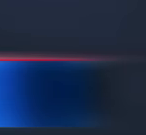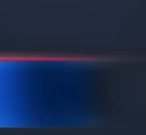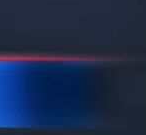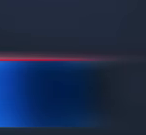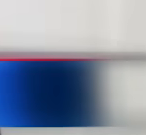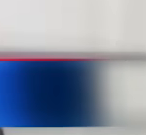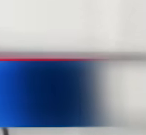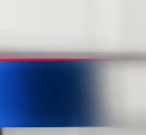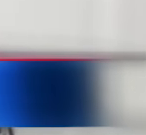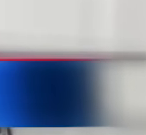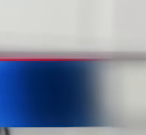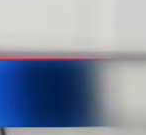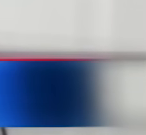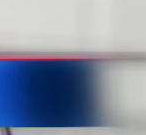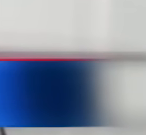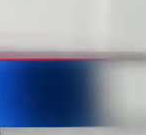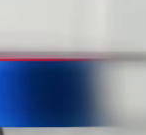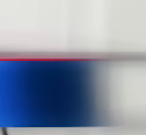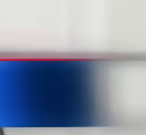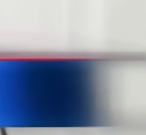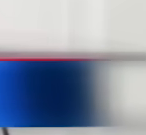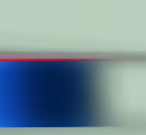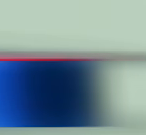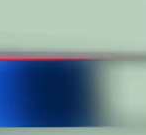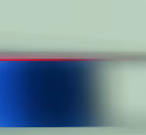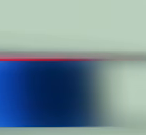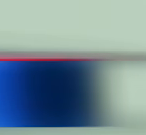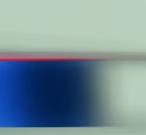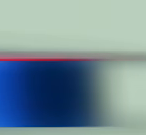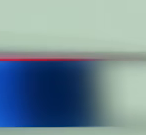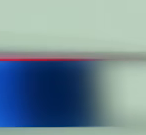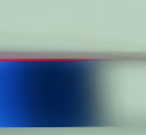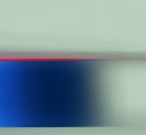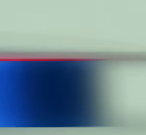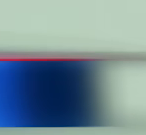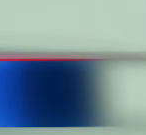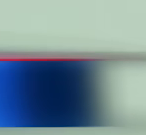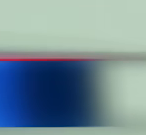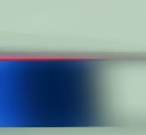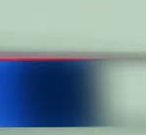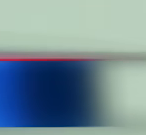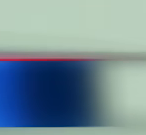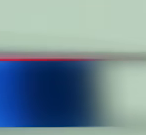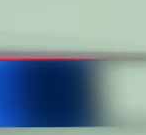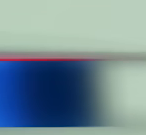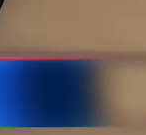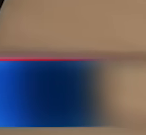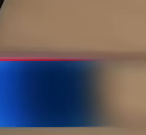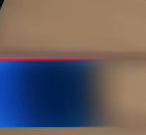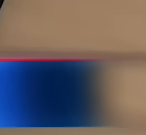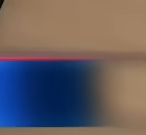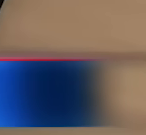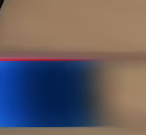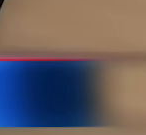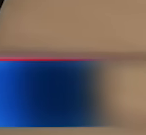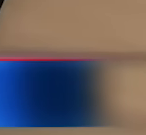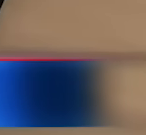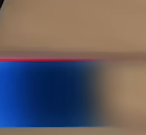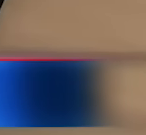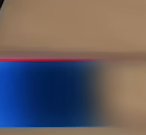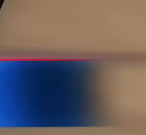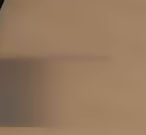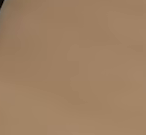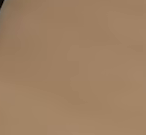sino también para obtener beneficios y contratos a nivel político en nuestro país. Daniel Borja, TC